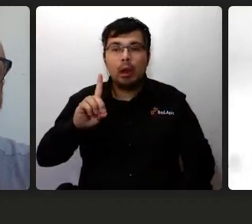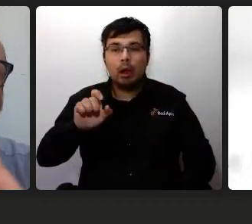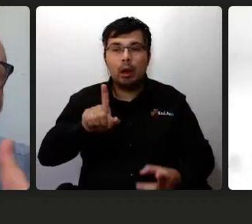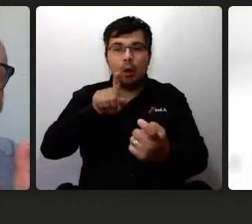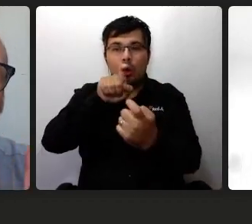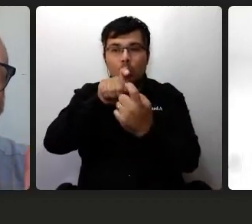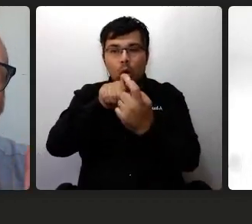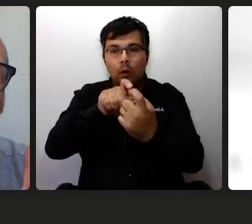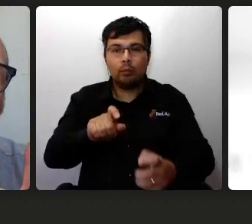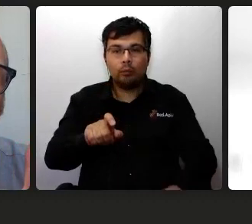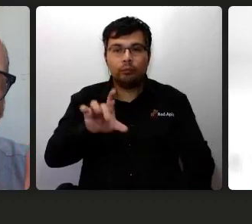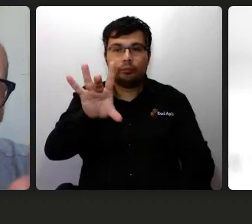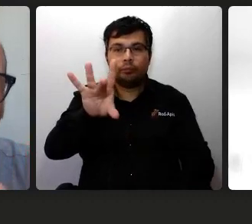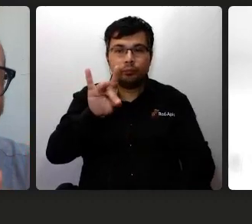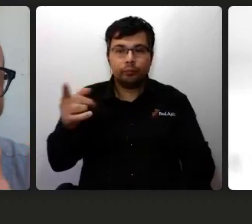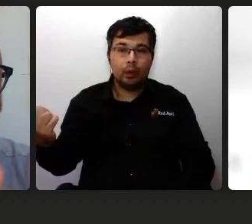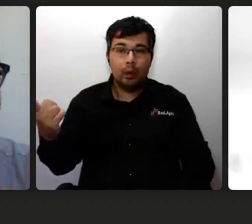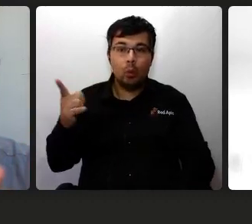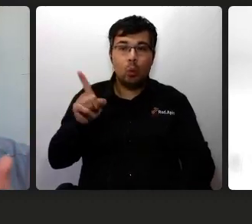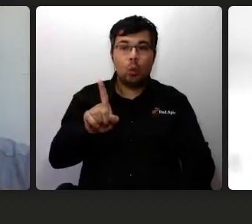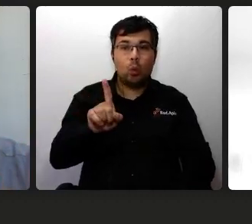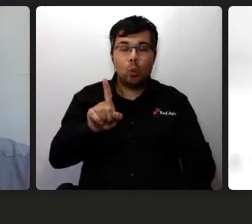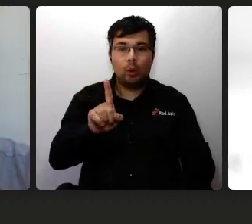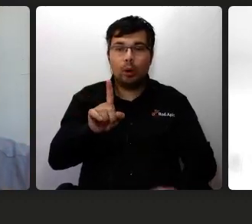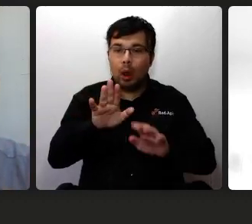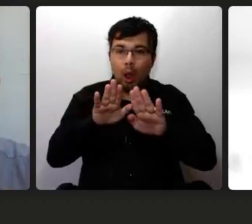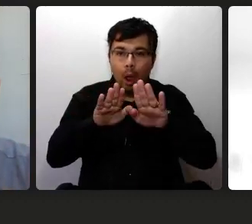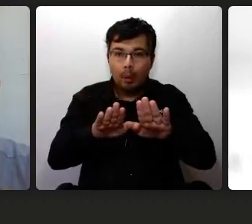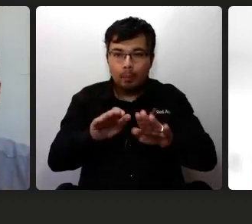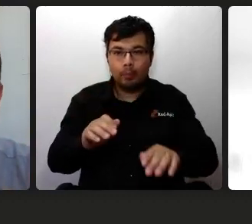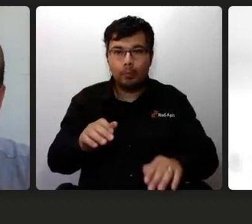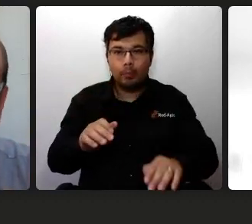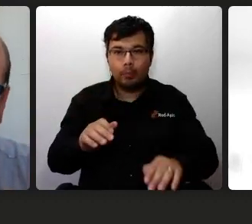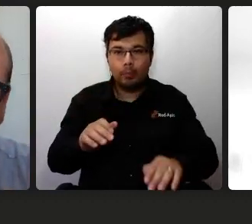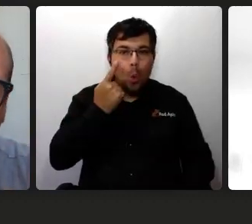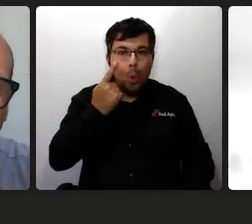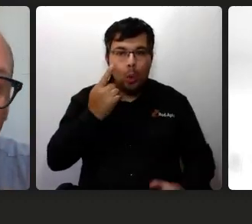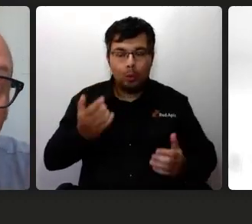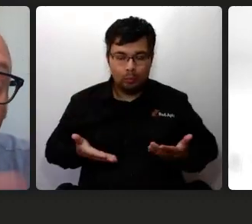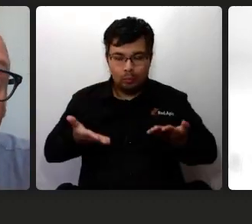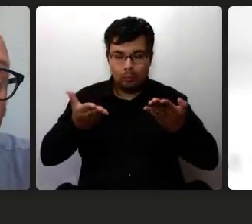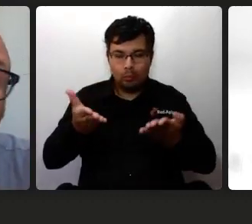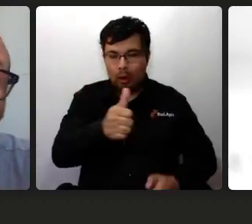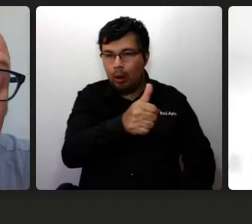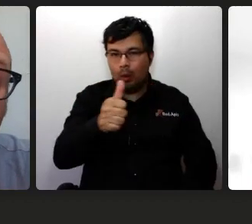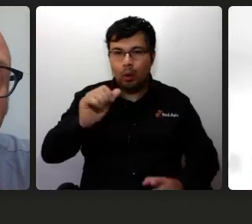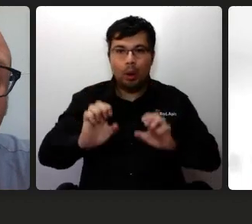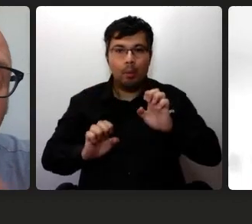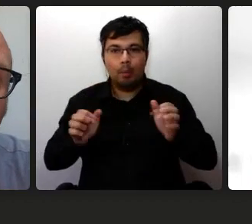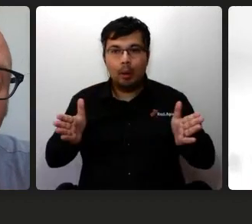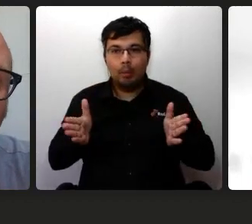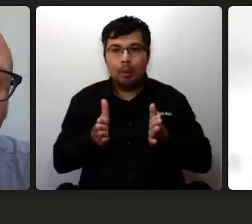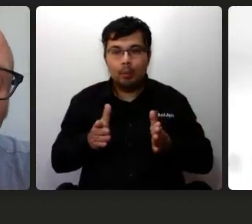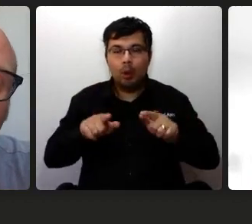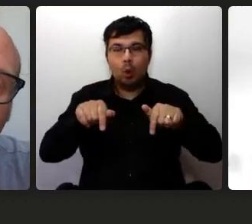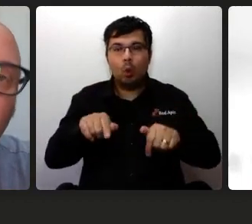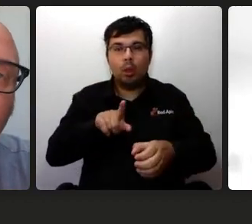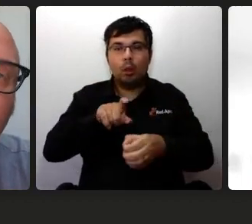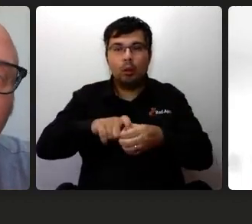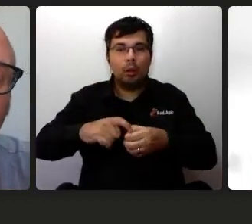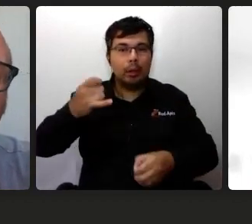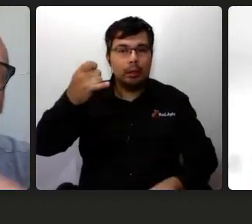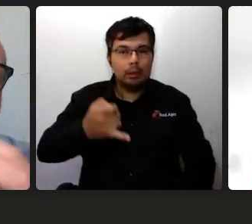acompañarnos, poner a disposición tu conocimiento y tu expertise a todas las MIPYMES que estuvimos conectados el día de hoy. Y finalmente, lo que siempre agradezco